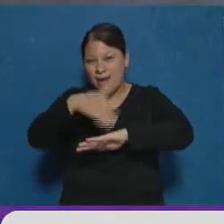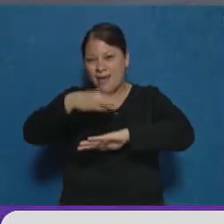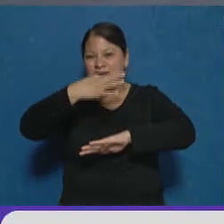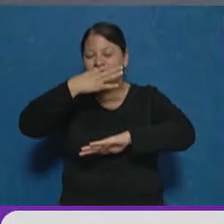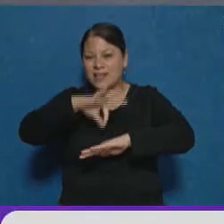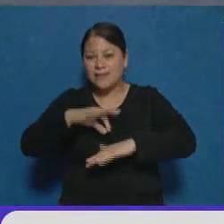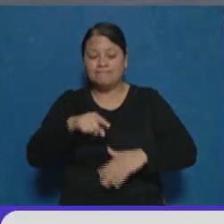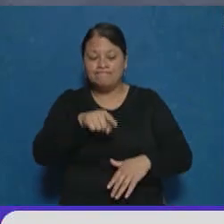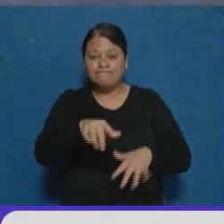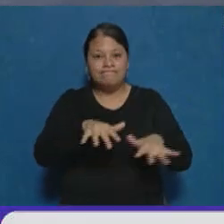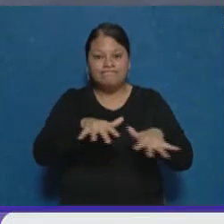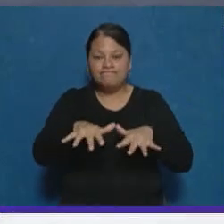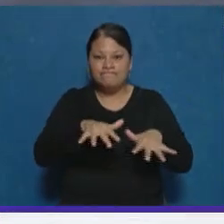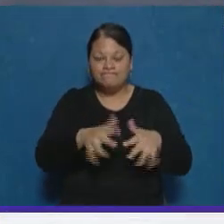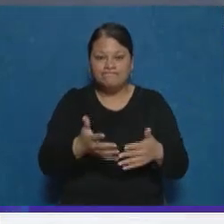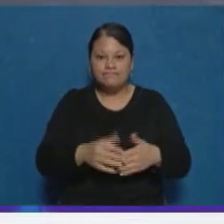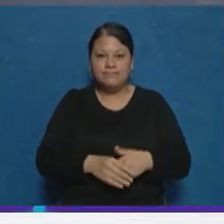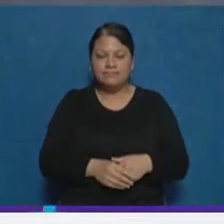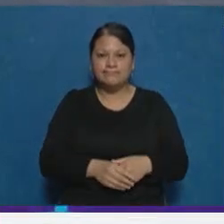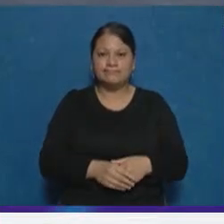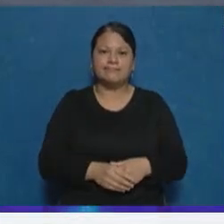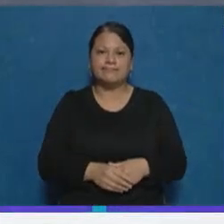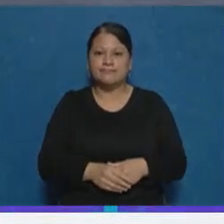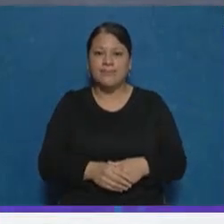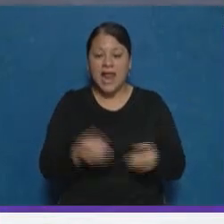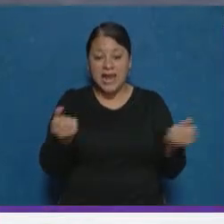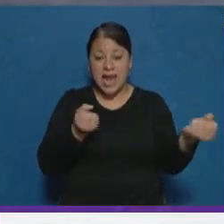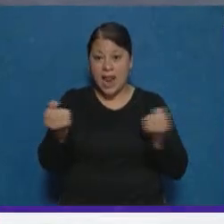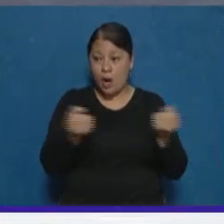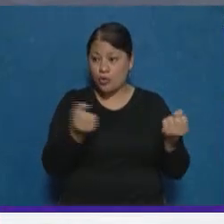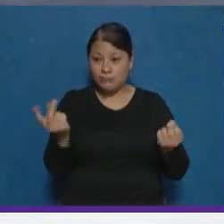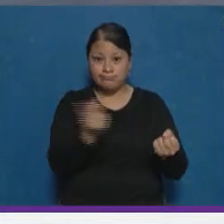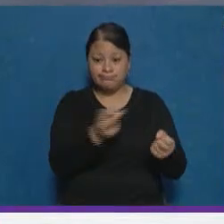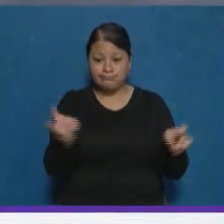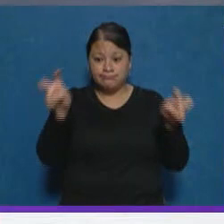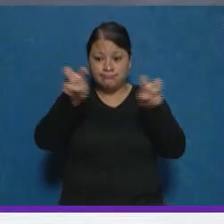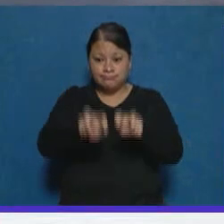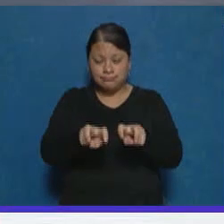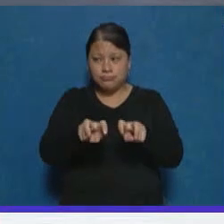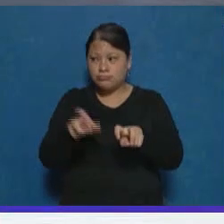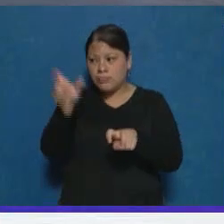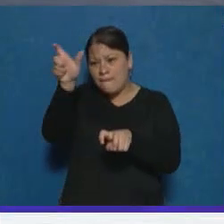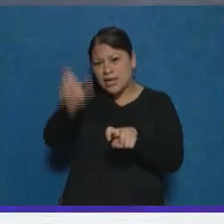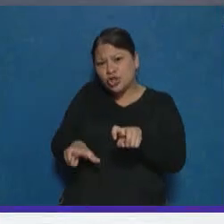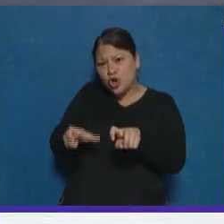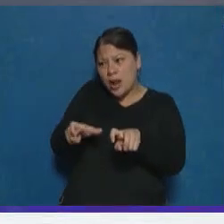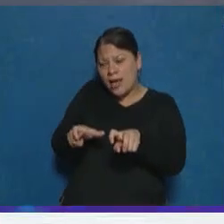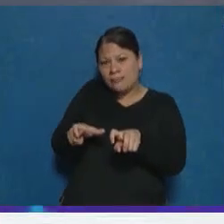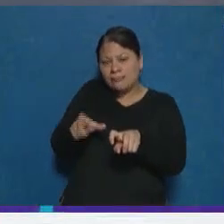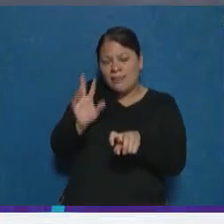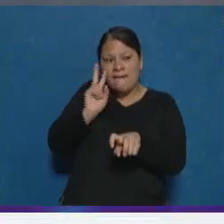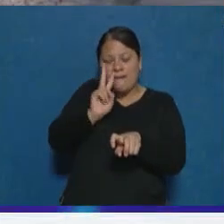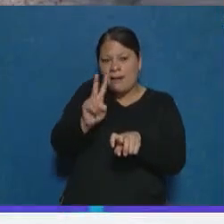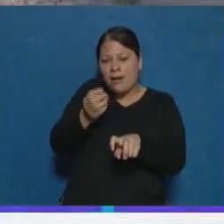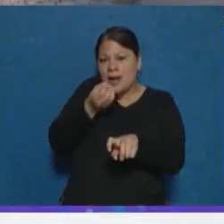que ocurre un episodio dentro del vehículo que es denunciado por un testigo que hoy por hoy es clave